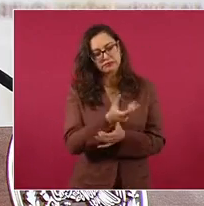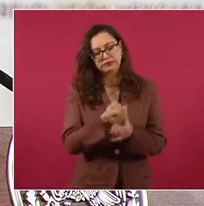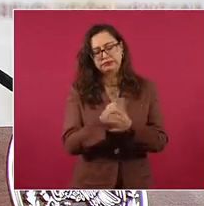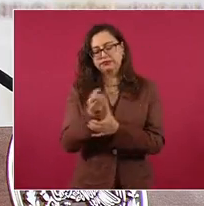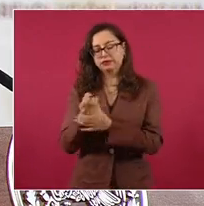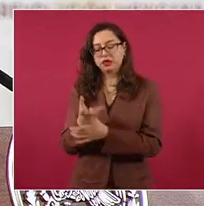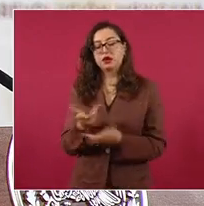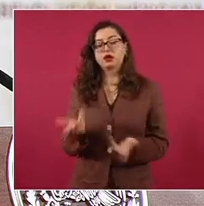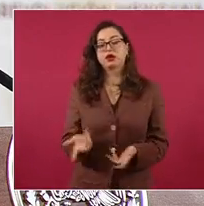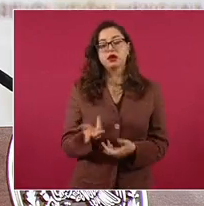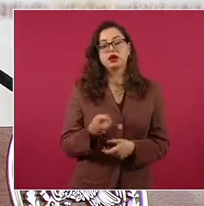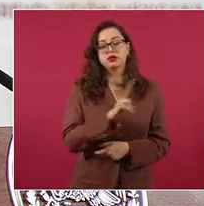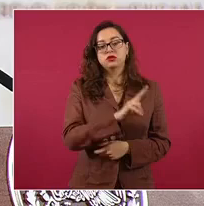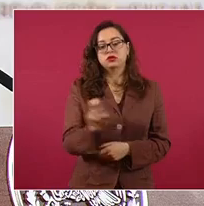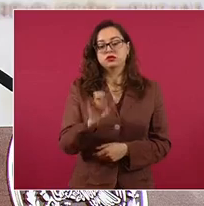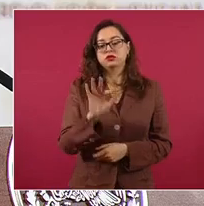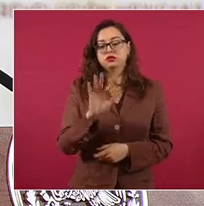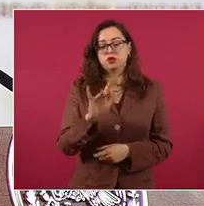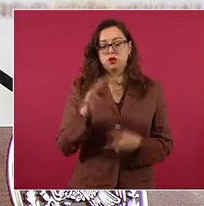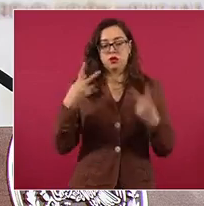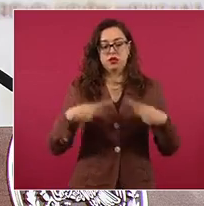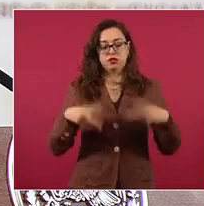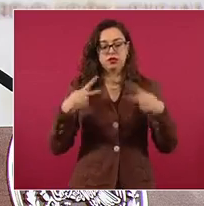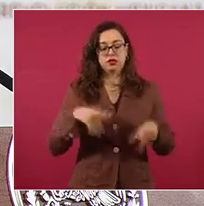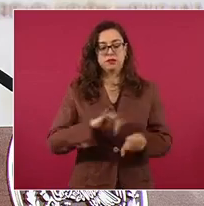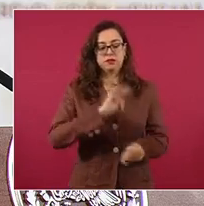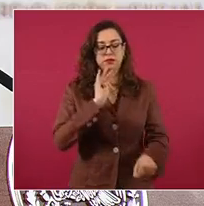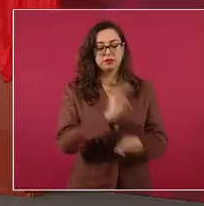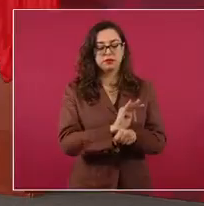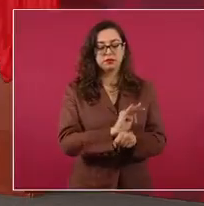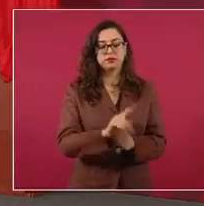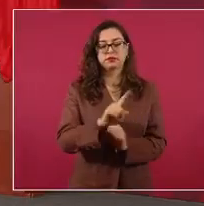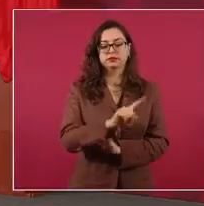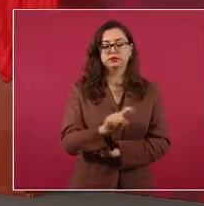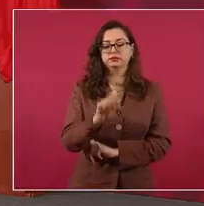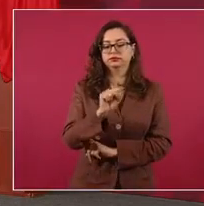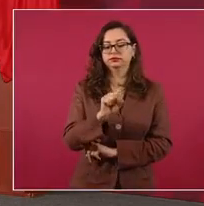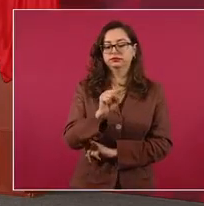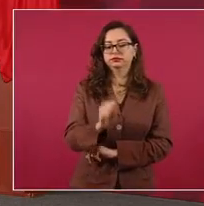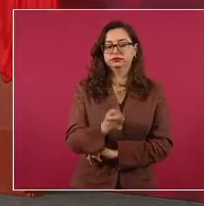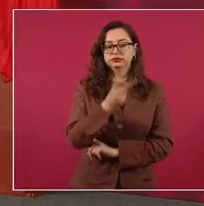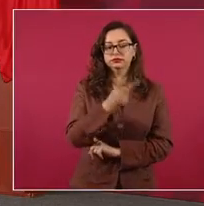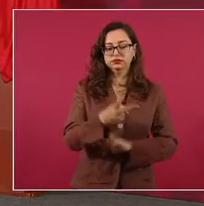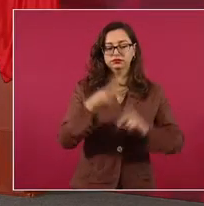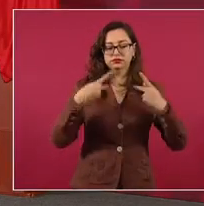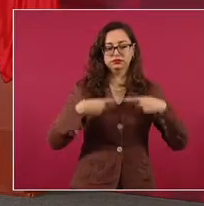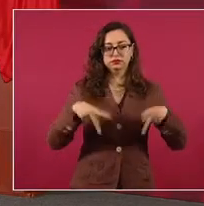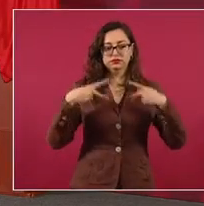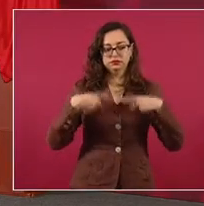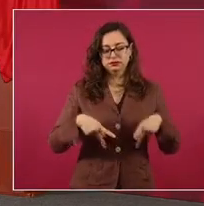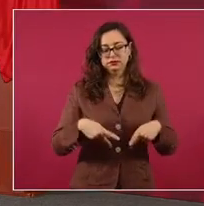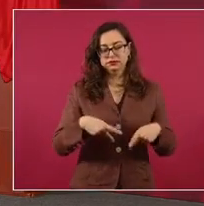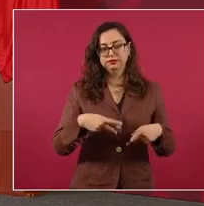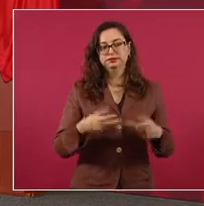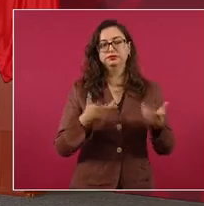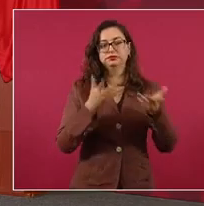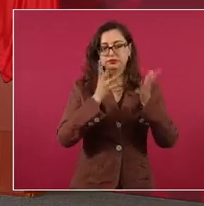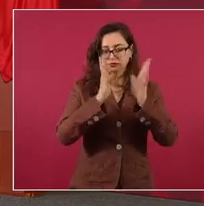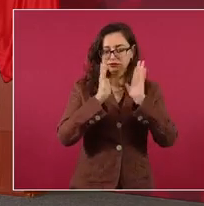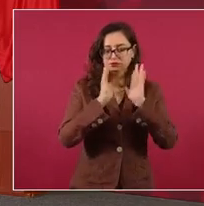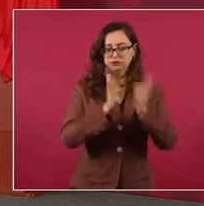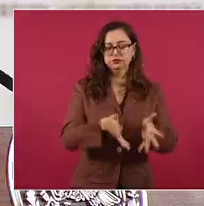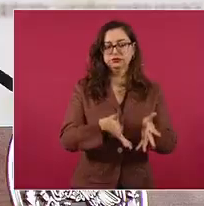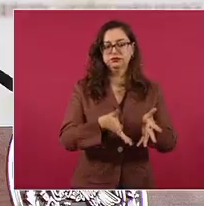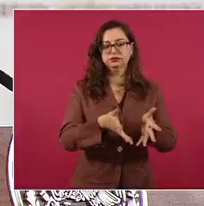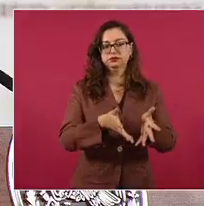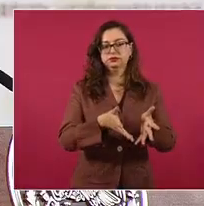a 250 personas. 162 de estas han sido ya procedentes,